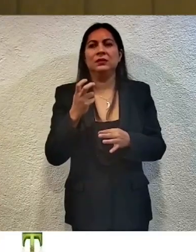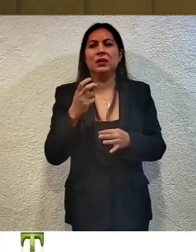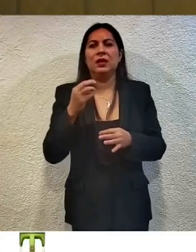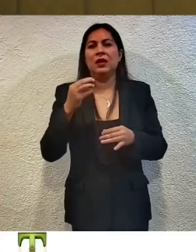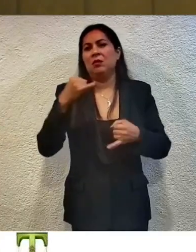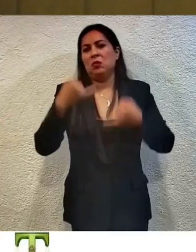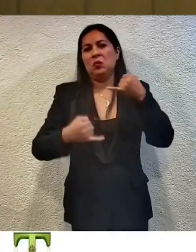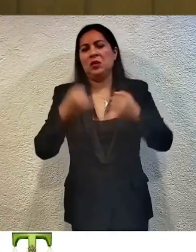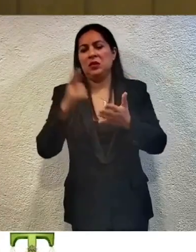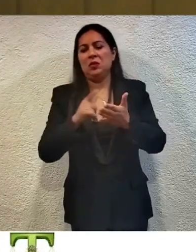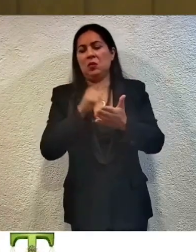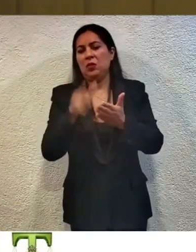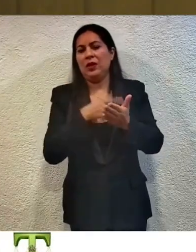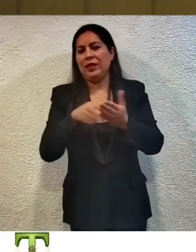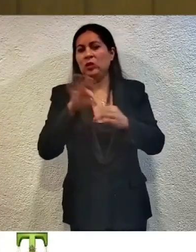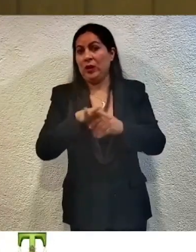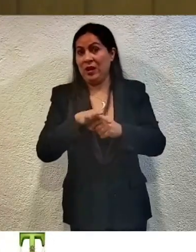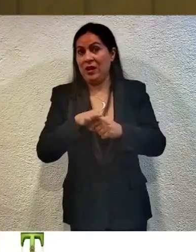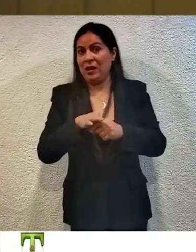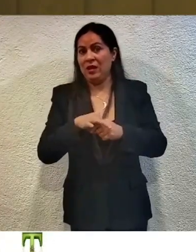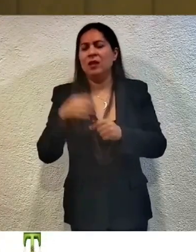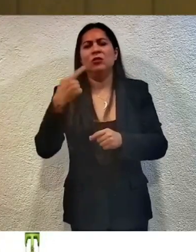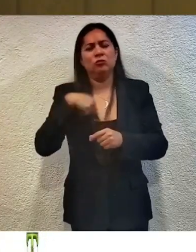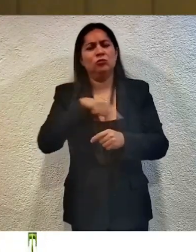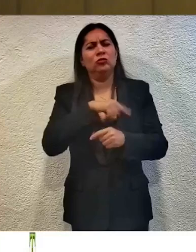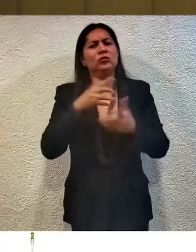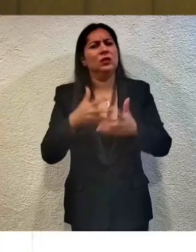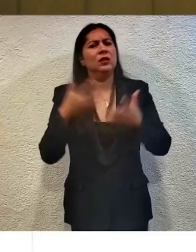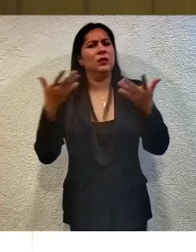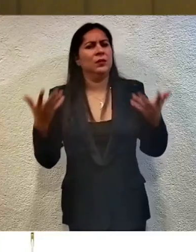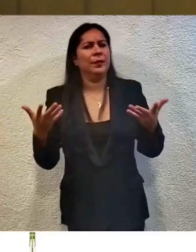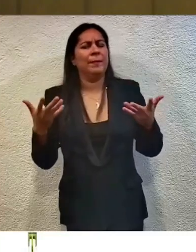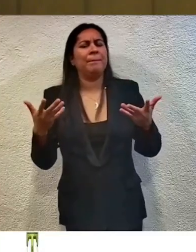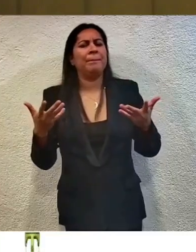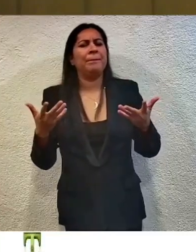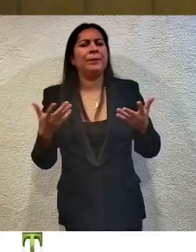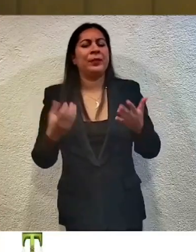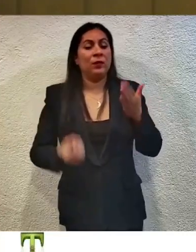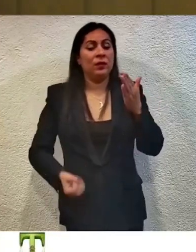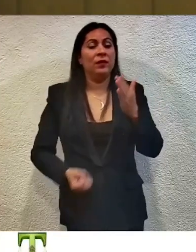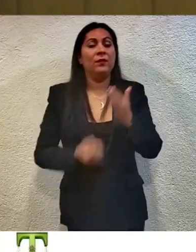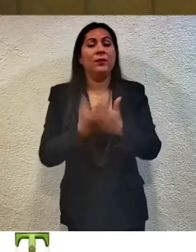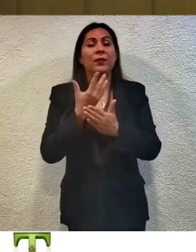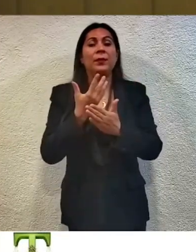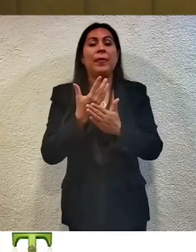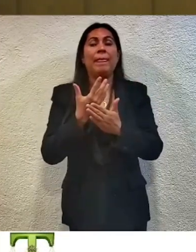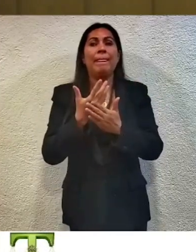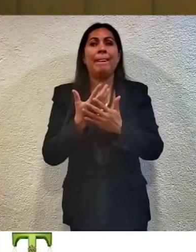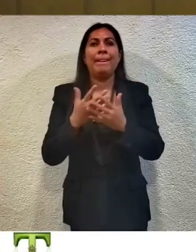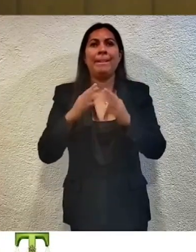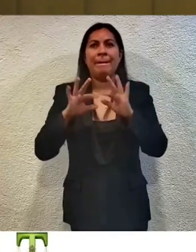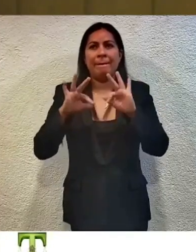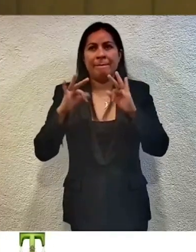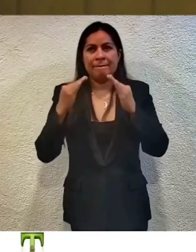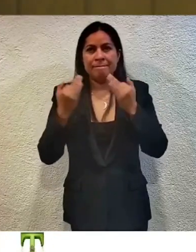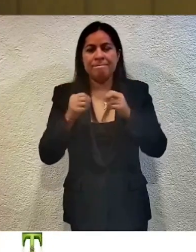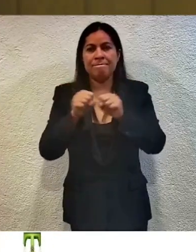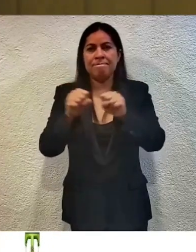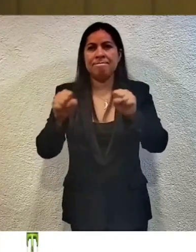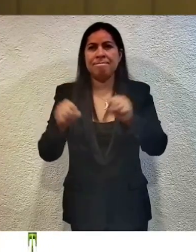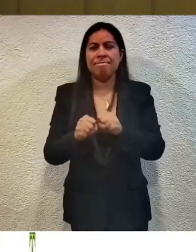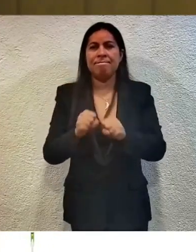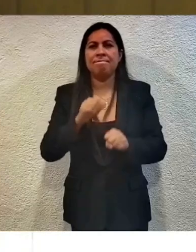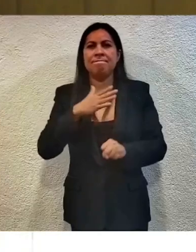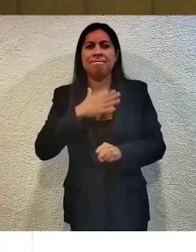electoral. Estamos ahora en una nueva era de nuestro sistema